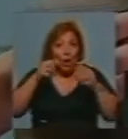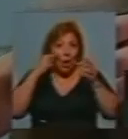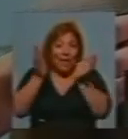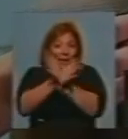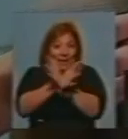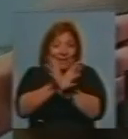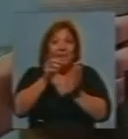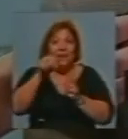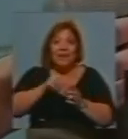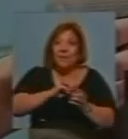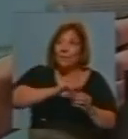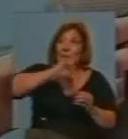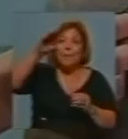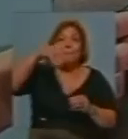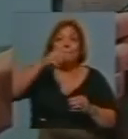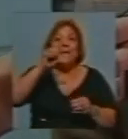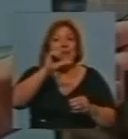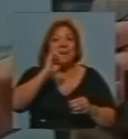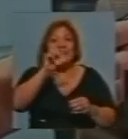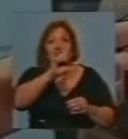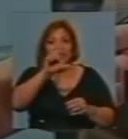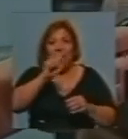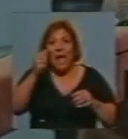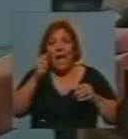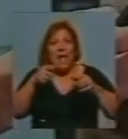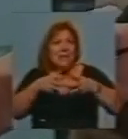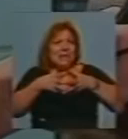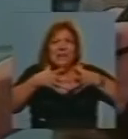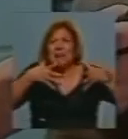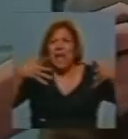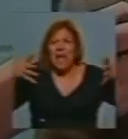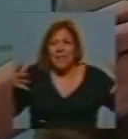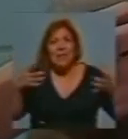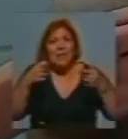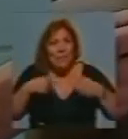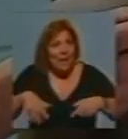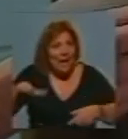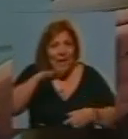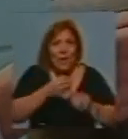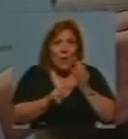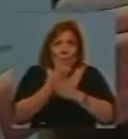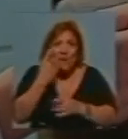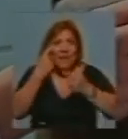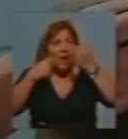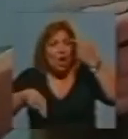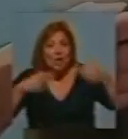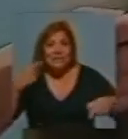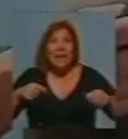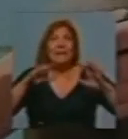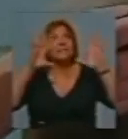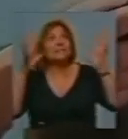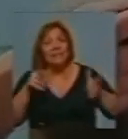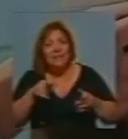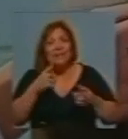Larrañaga, van hacia Melilla. Ahí queda un espacio enorme, que es una gran oportunidad para la ciudad para hacer nuevos emprendimientos ahí. O sea, es